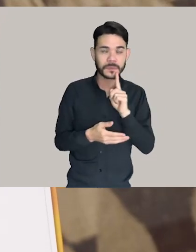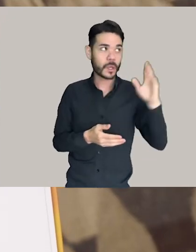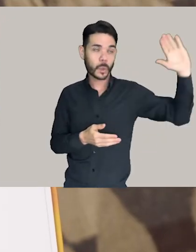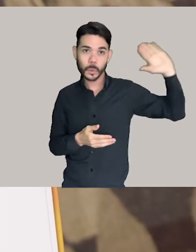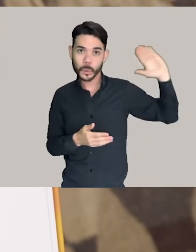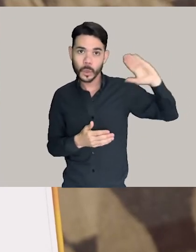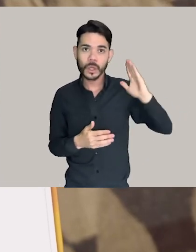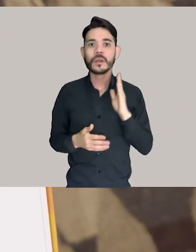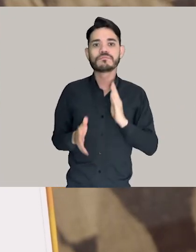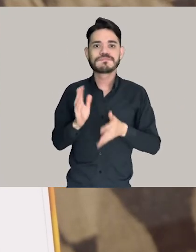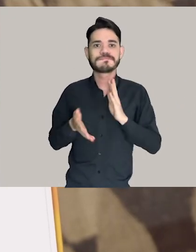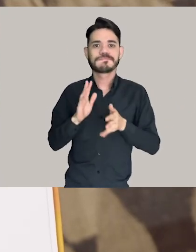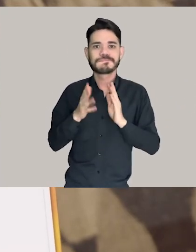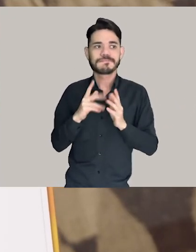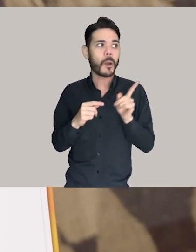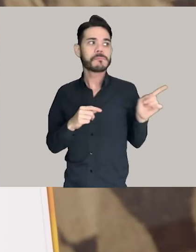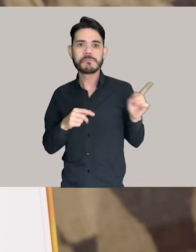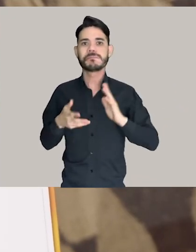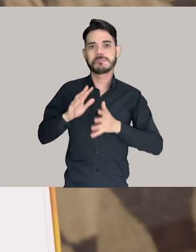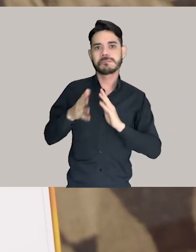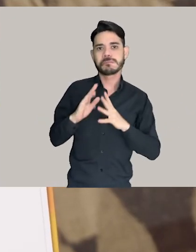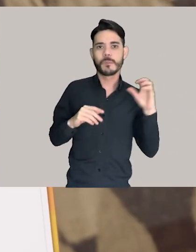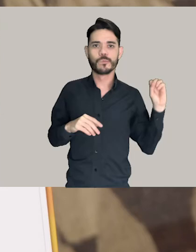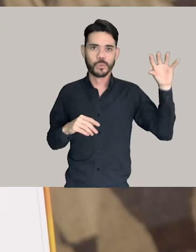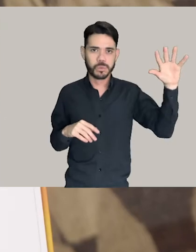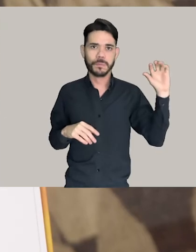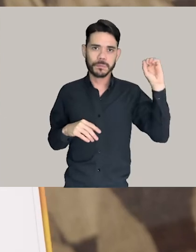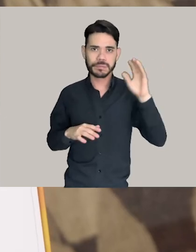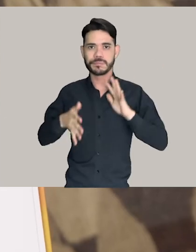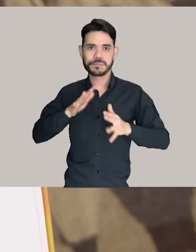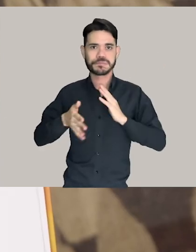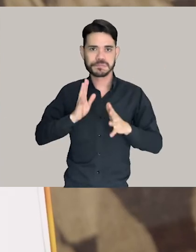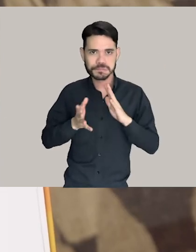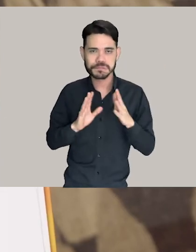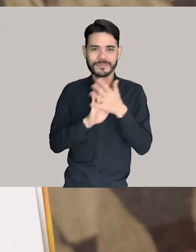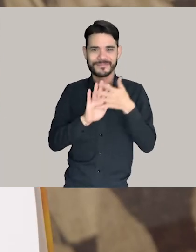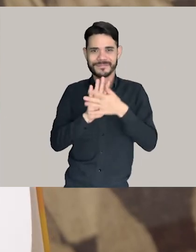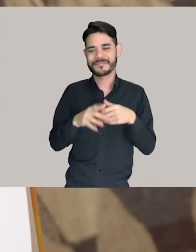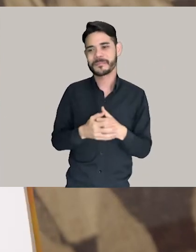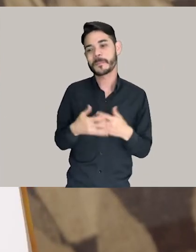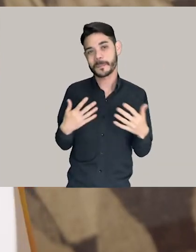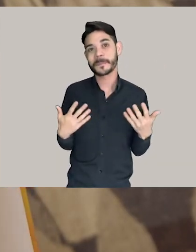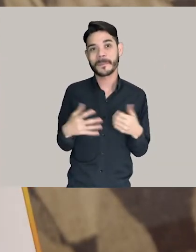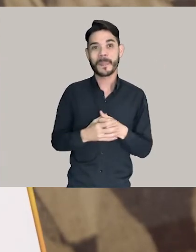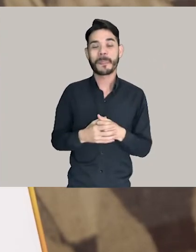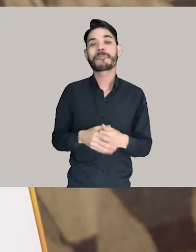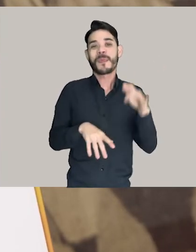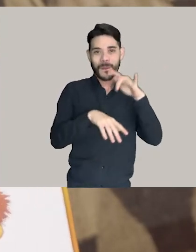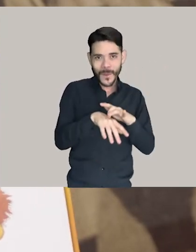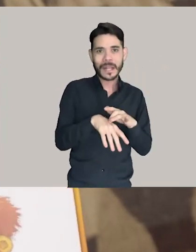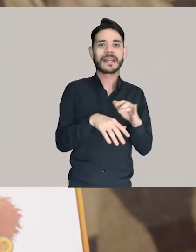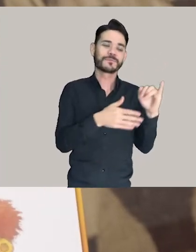personas sordas mientras están narrando la historia en lengua de señas. Entonces, tocó